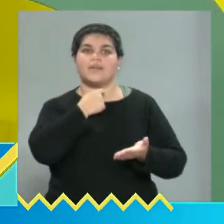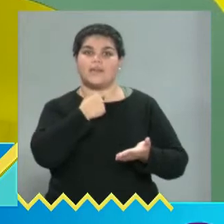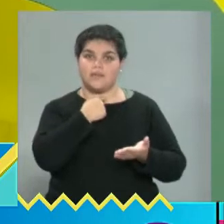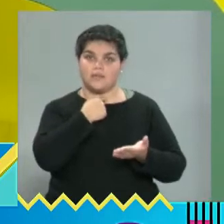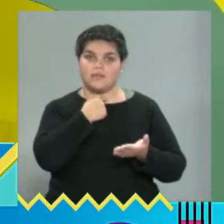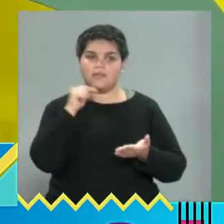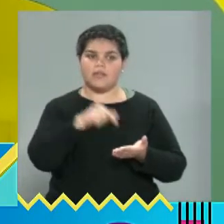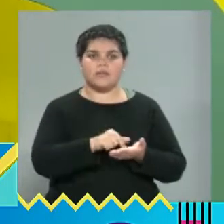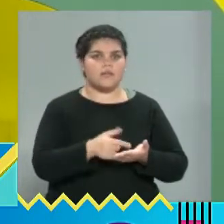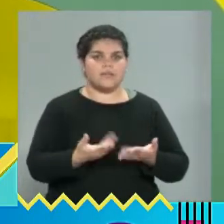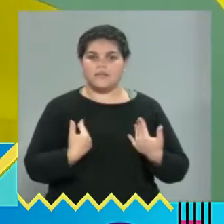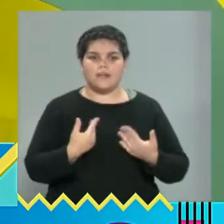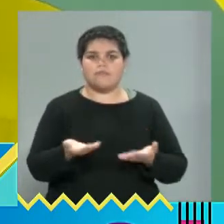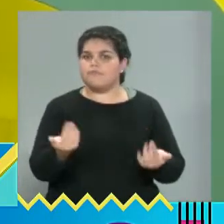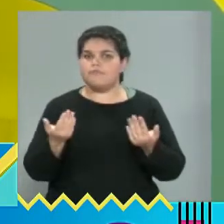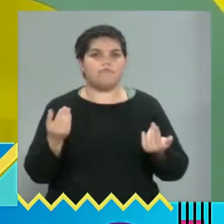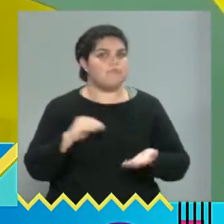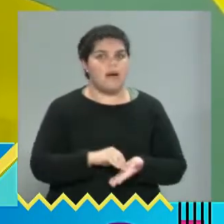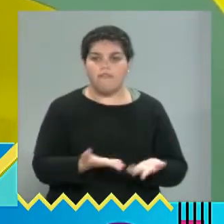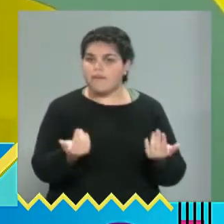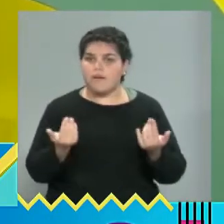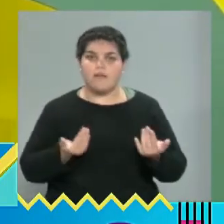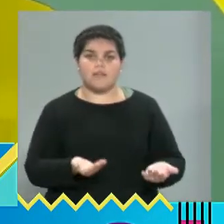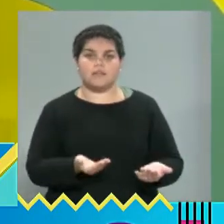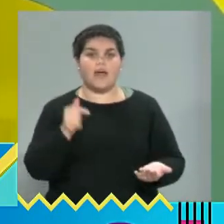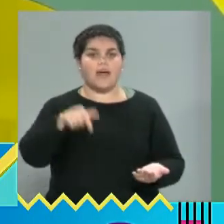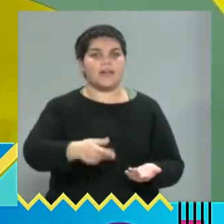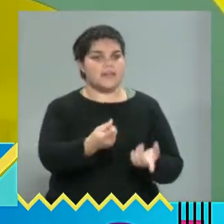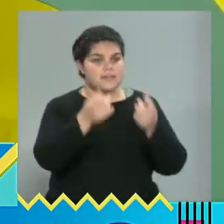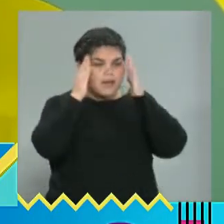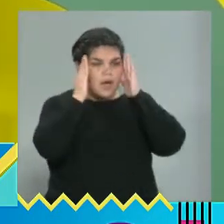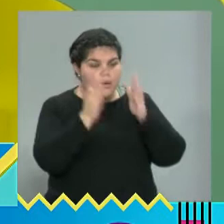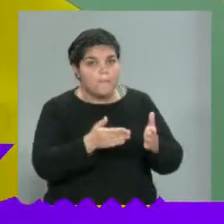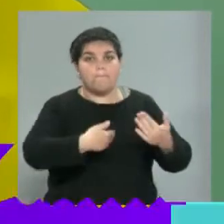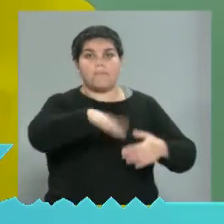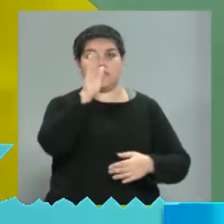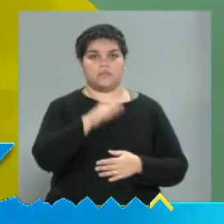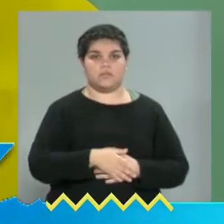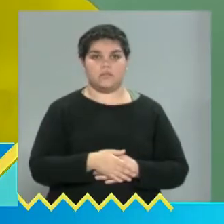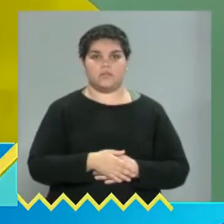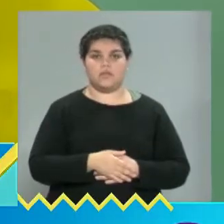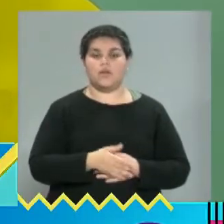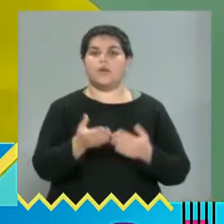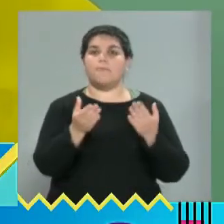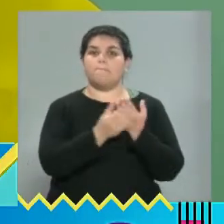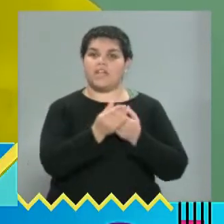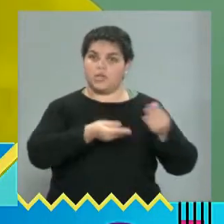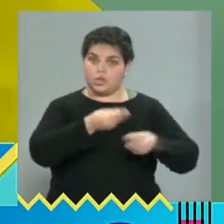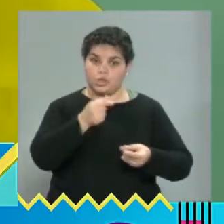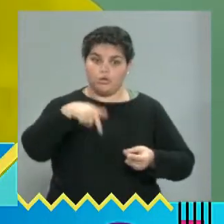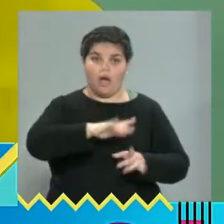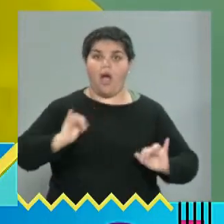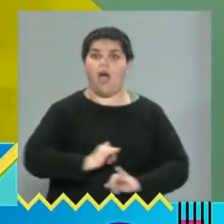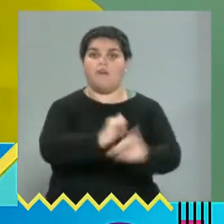muy baja y va a necesitar tomar mayor cartas en el asunto. El anuncio de Duhovne del viernes iba en ese